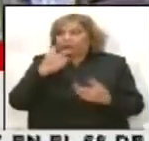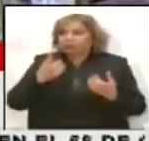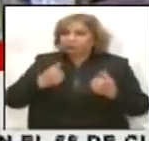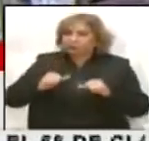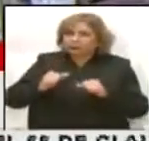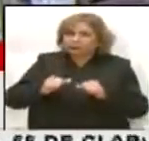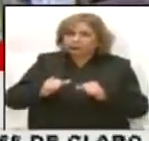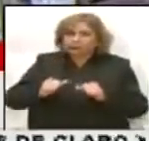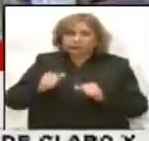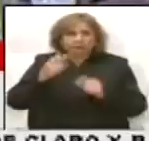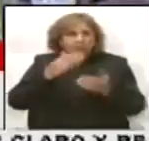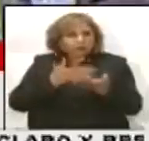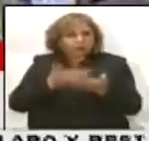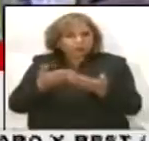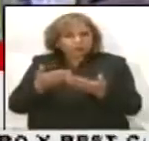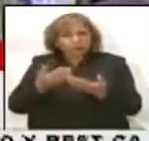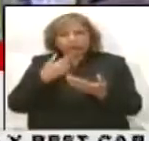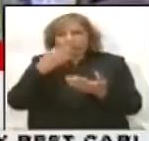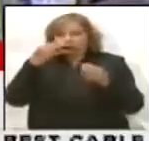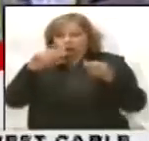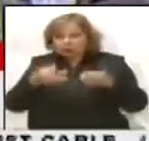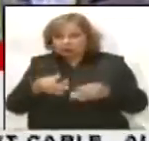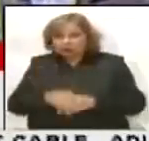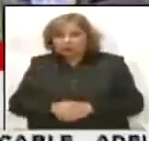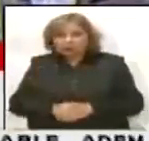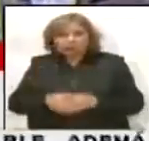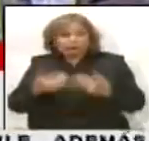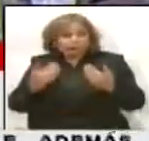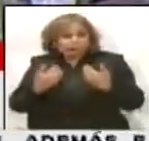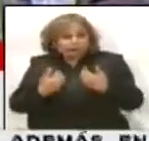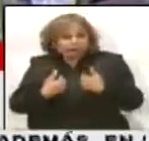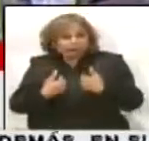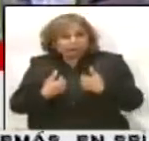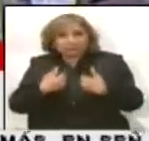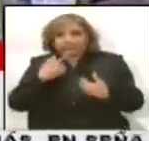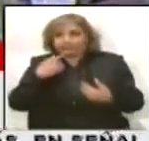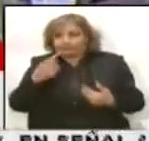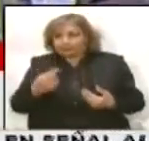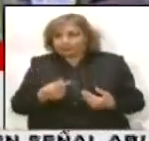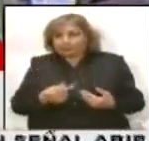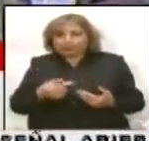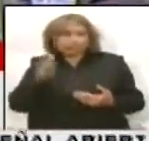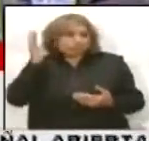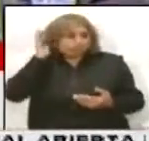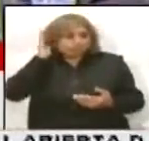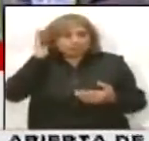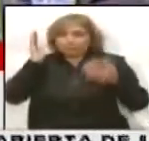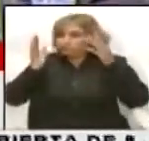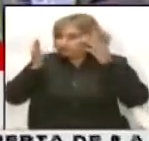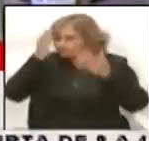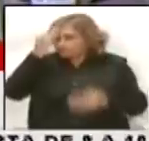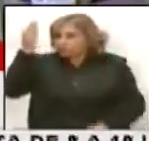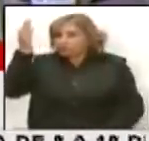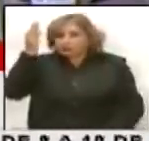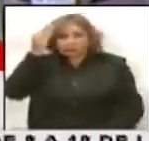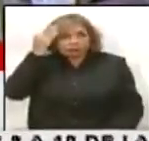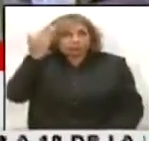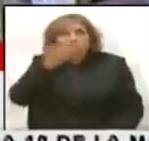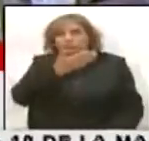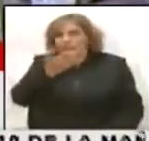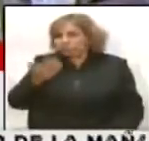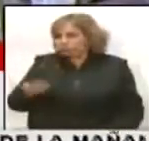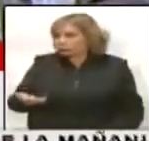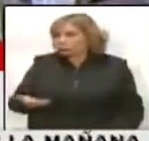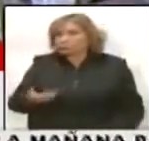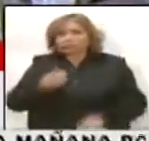tratarse de una vía idónea para propalar, evidentemente, porque la intención que tienen quienes hacen apología es eso, que la gente los escuche, que la gente sepa, que la gente de alguna manera